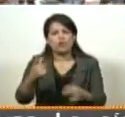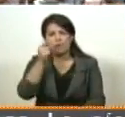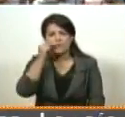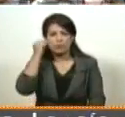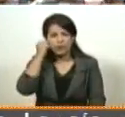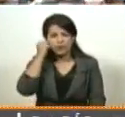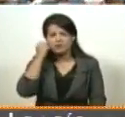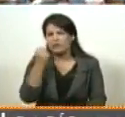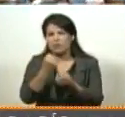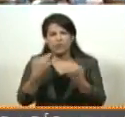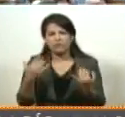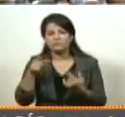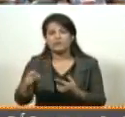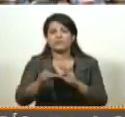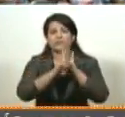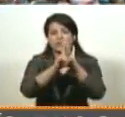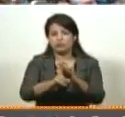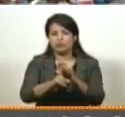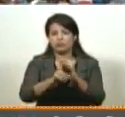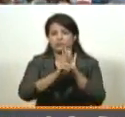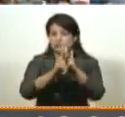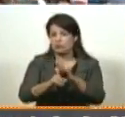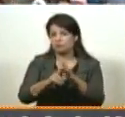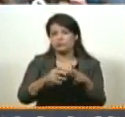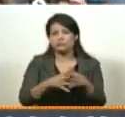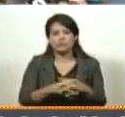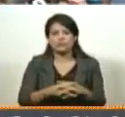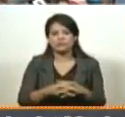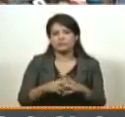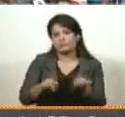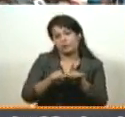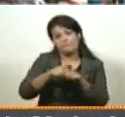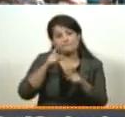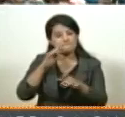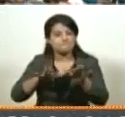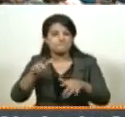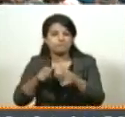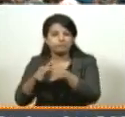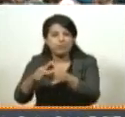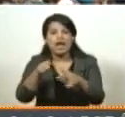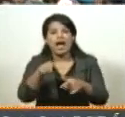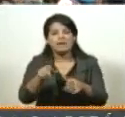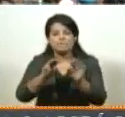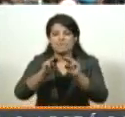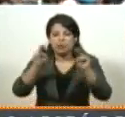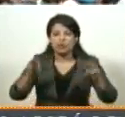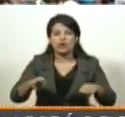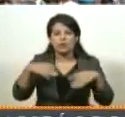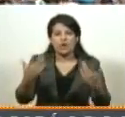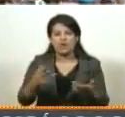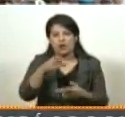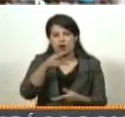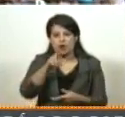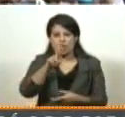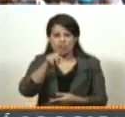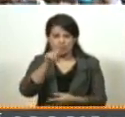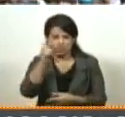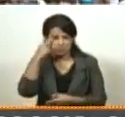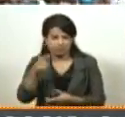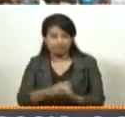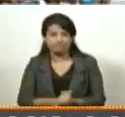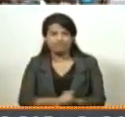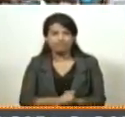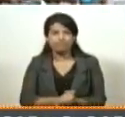trabajadoras son por representación proporcional y se estará aplicando el método de Hunt. En relación a